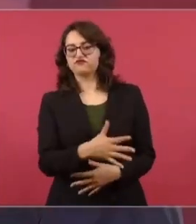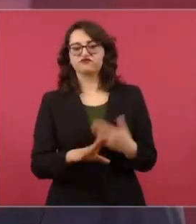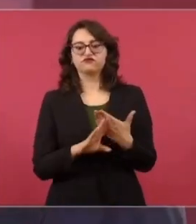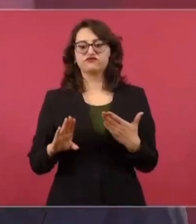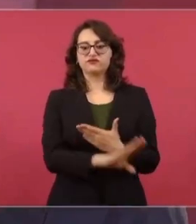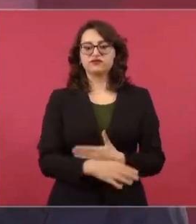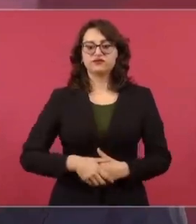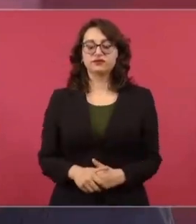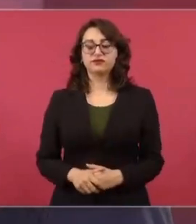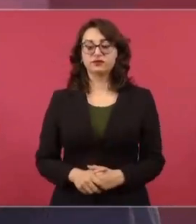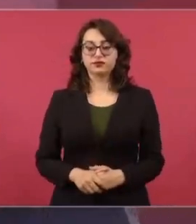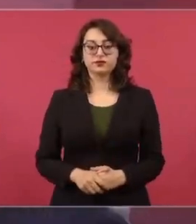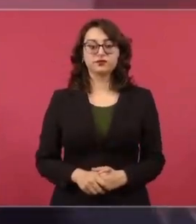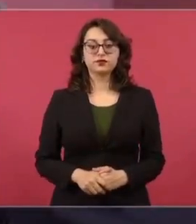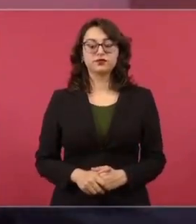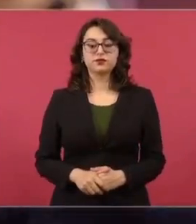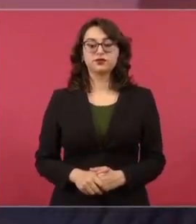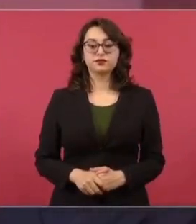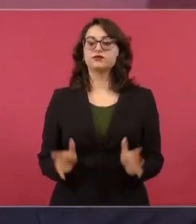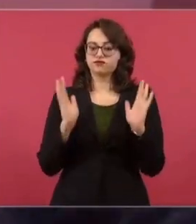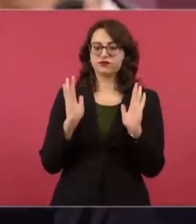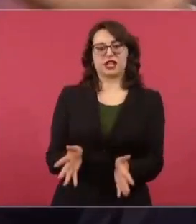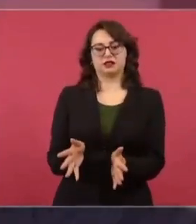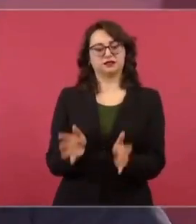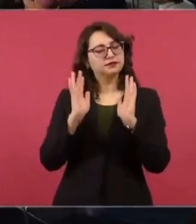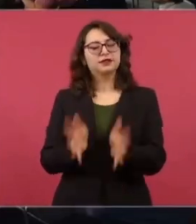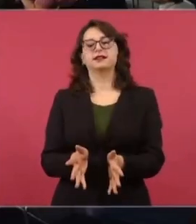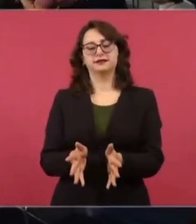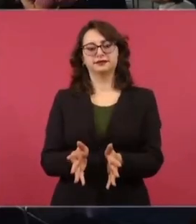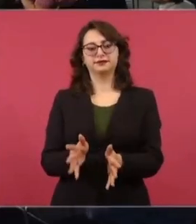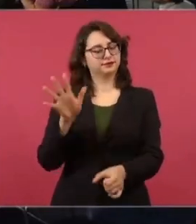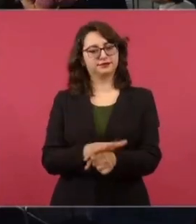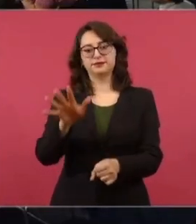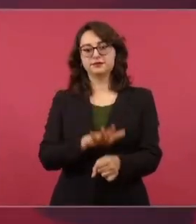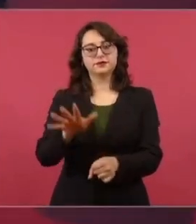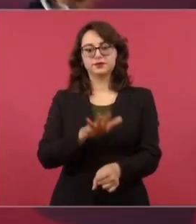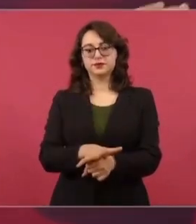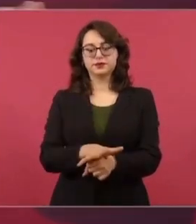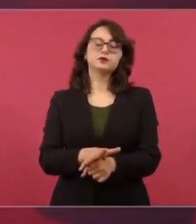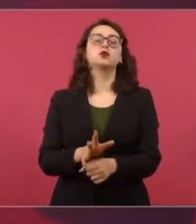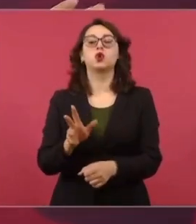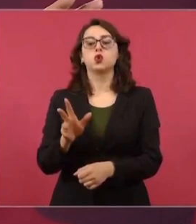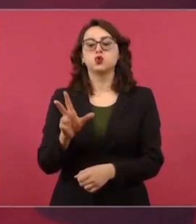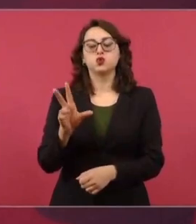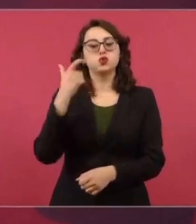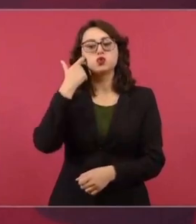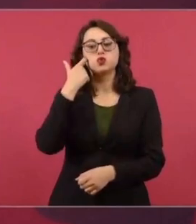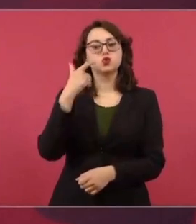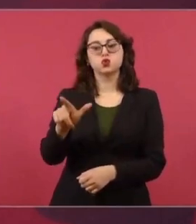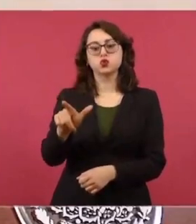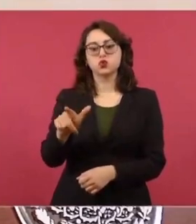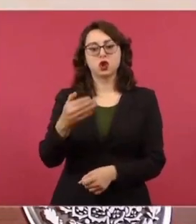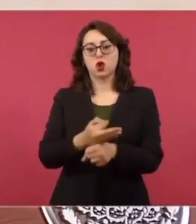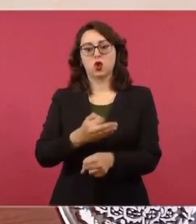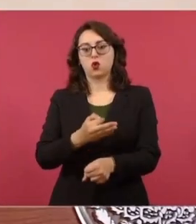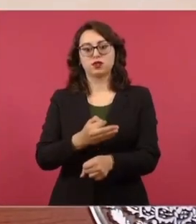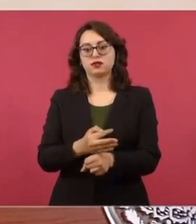política. Entonces, ya, porque no voy a dedicar